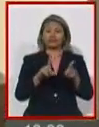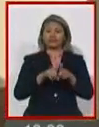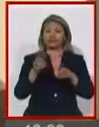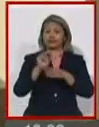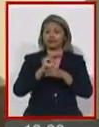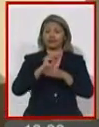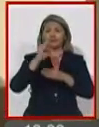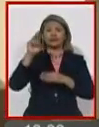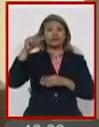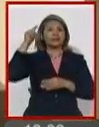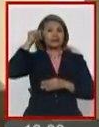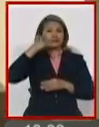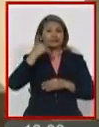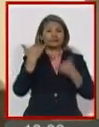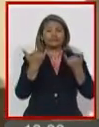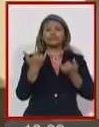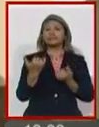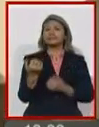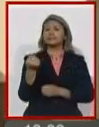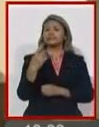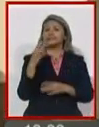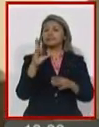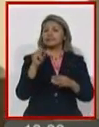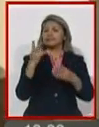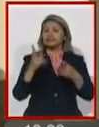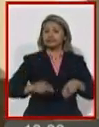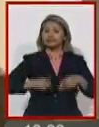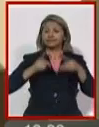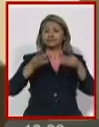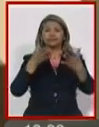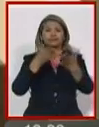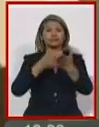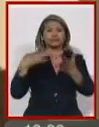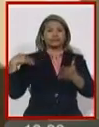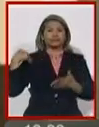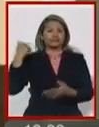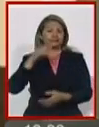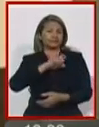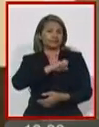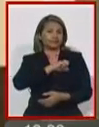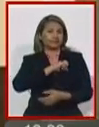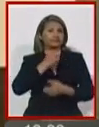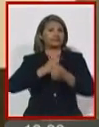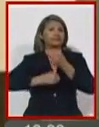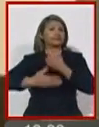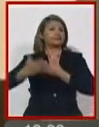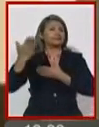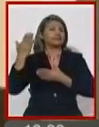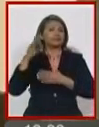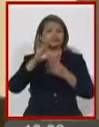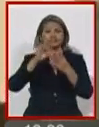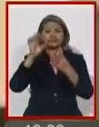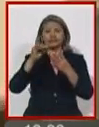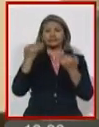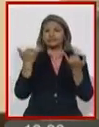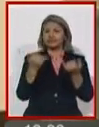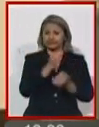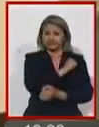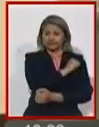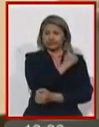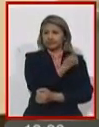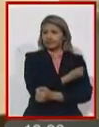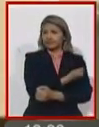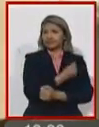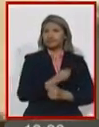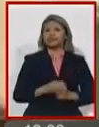Asimismo, el ministro de Gobierno aseguró que hoy en día no se ven constantes denuncias contra jefes policiales como años atrás, donde no se escogían como hoy a las